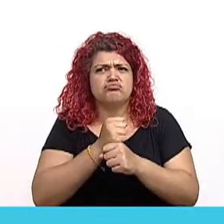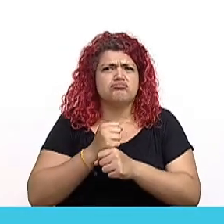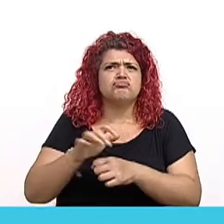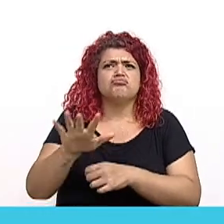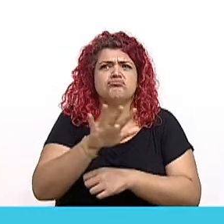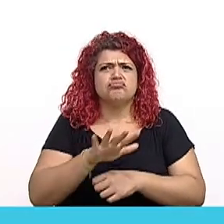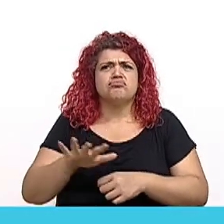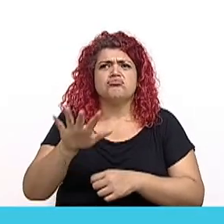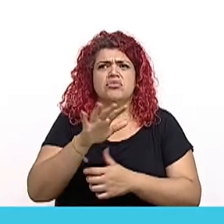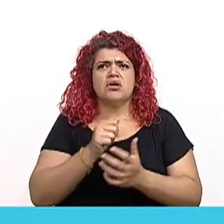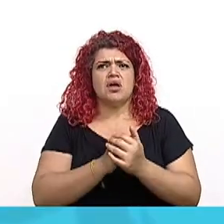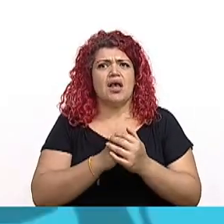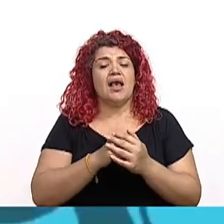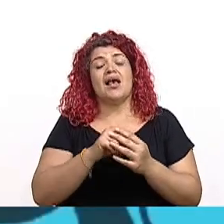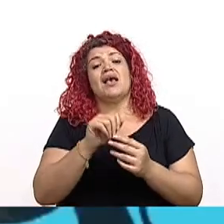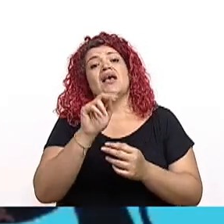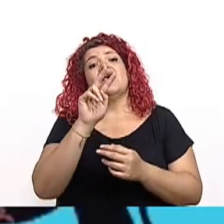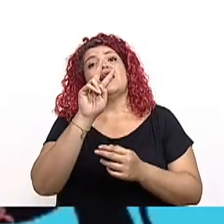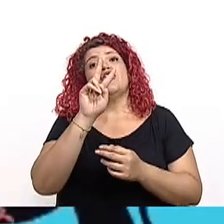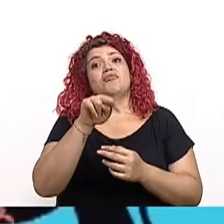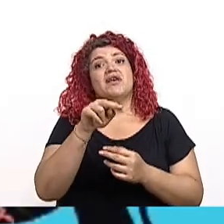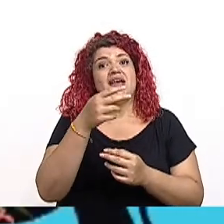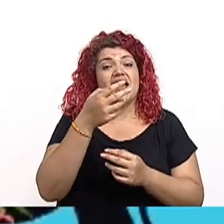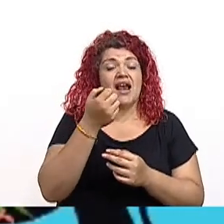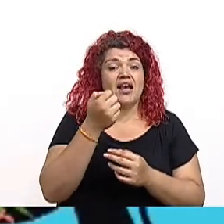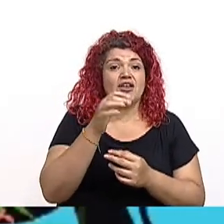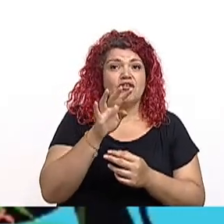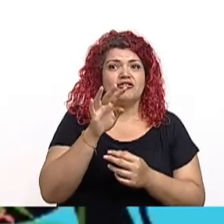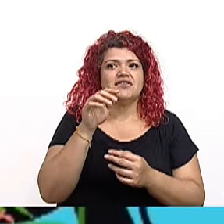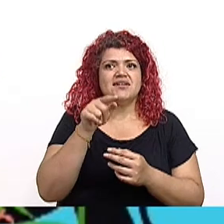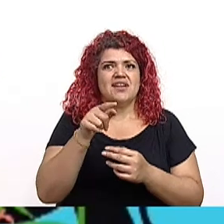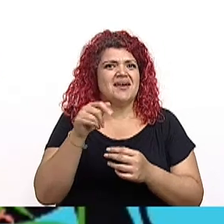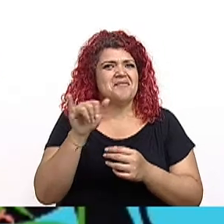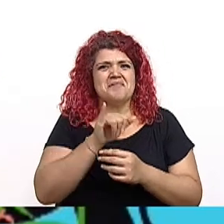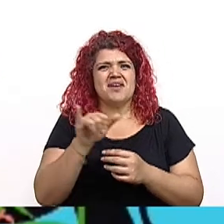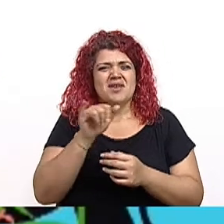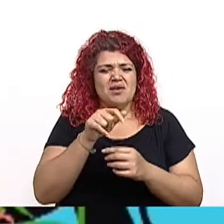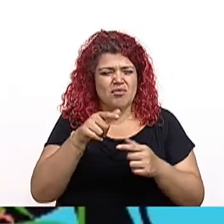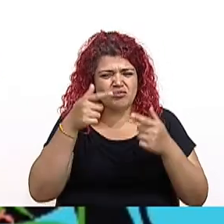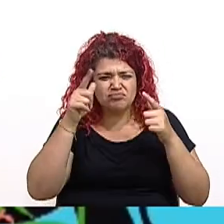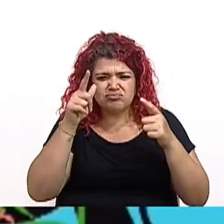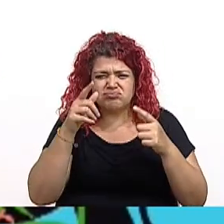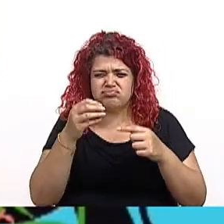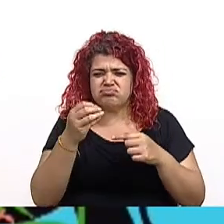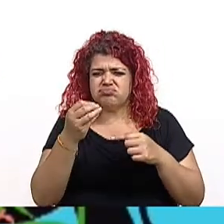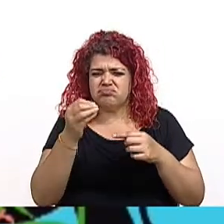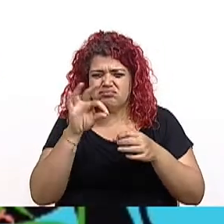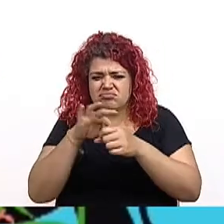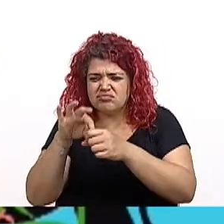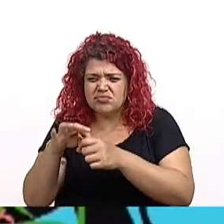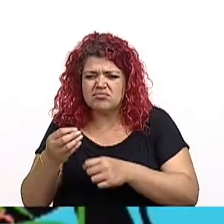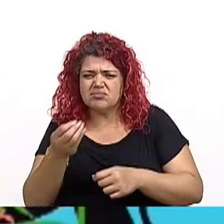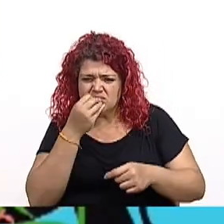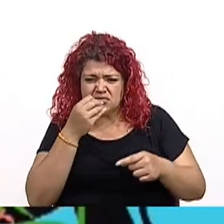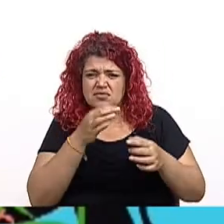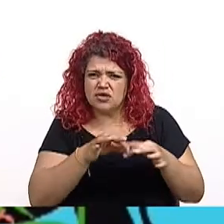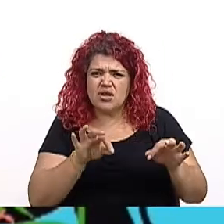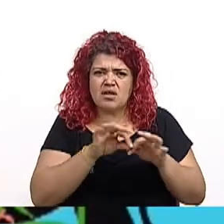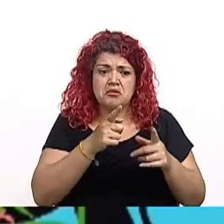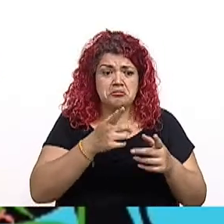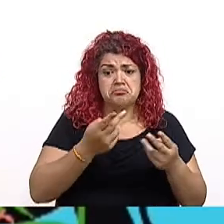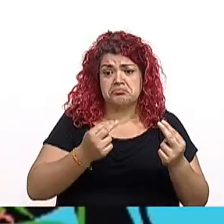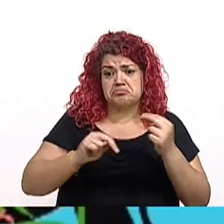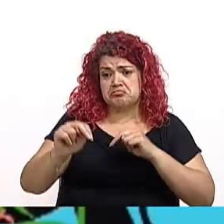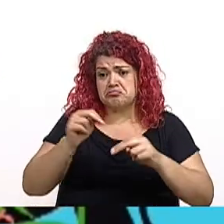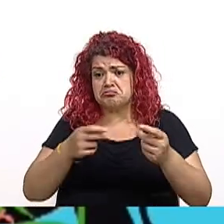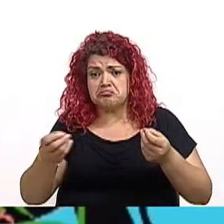2014. Asimismo, las actividades agropecuarias son fundamentales para la seguridad alimentaria. Contribuyen al dinamismo económico y a